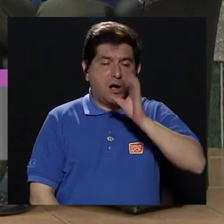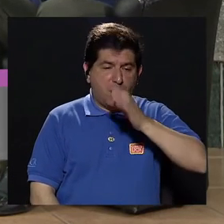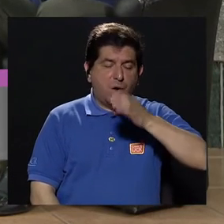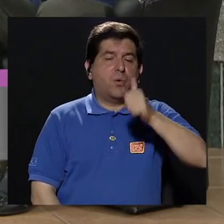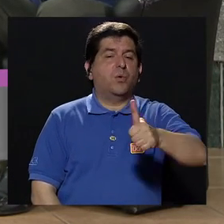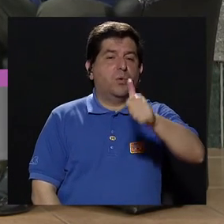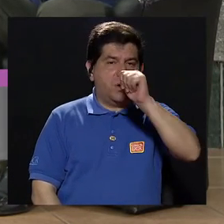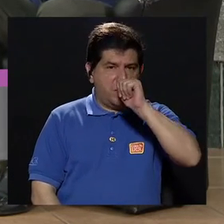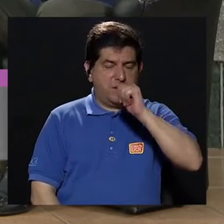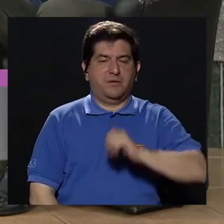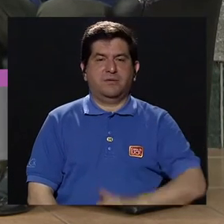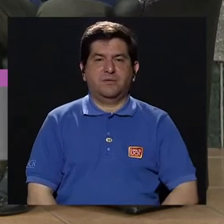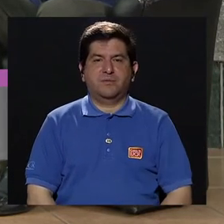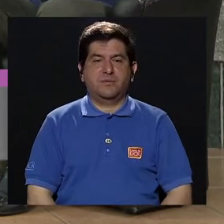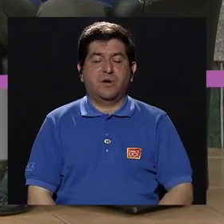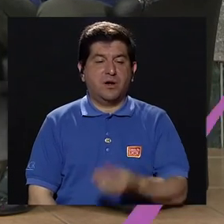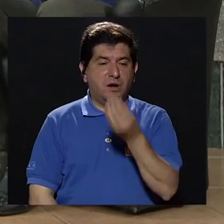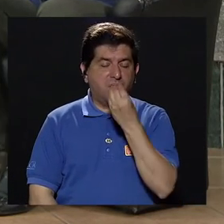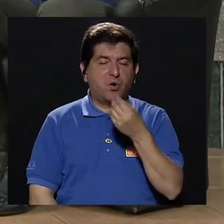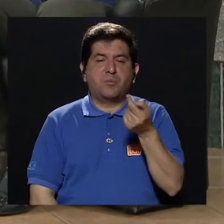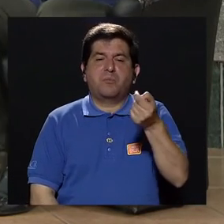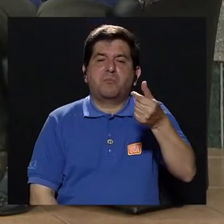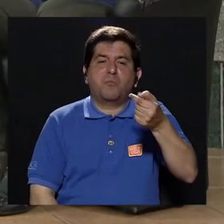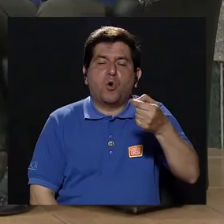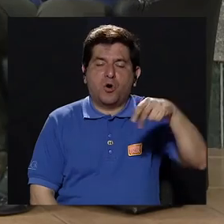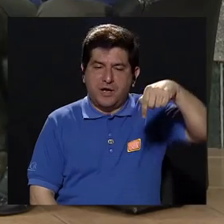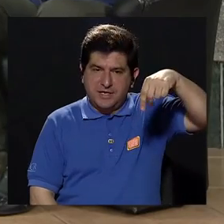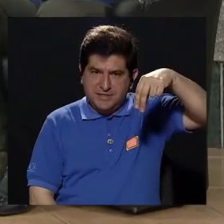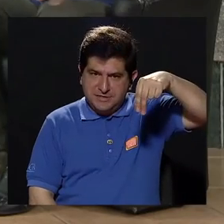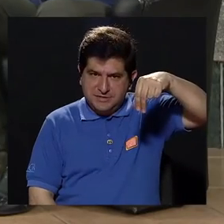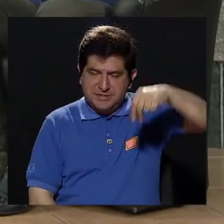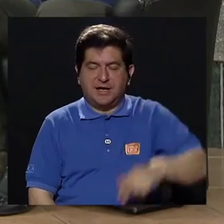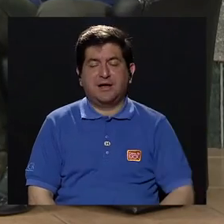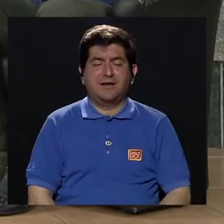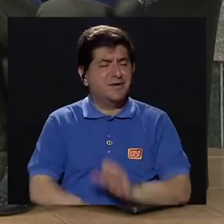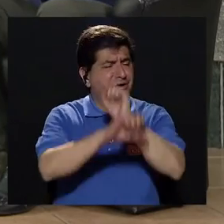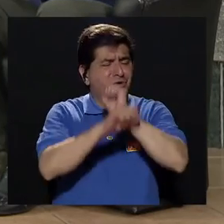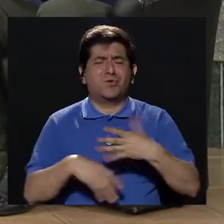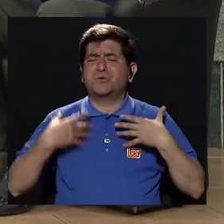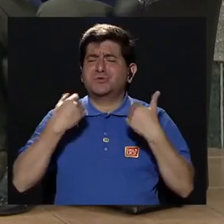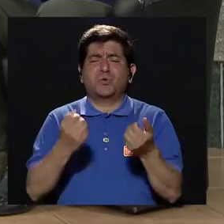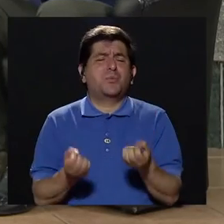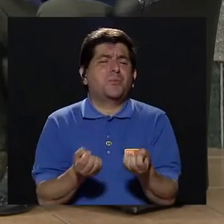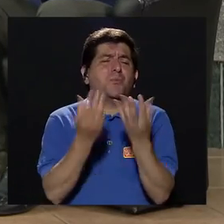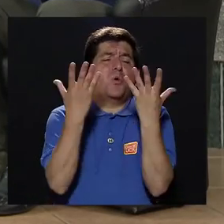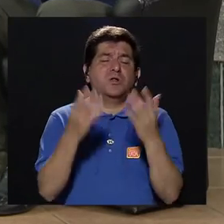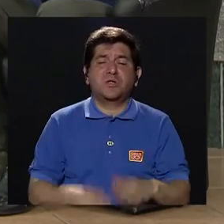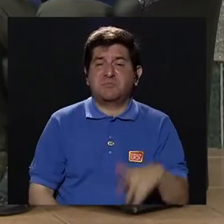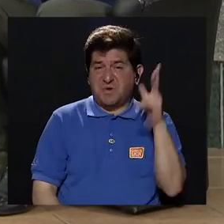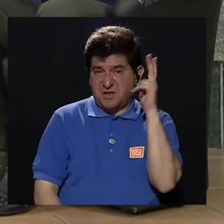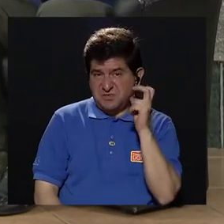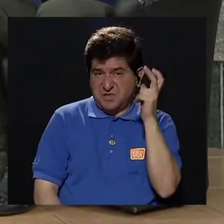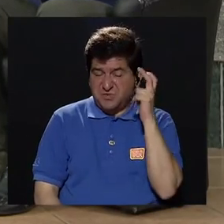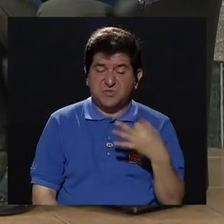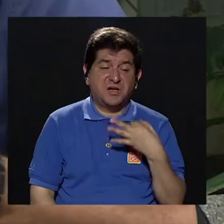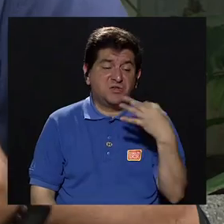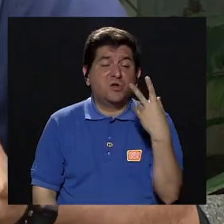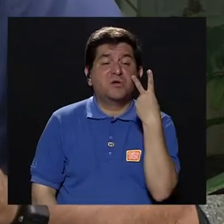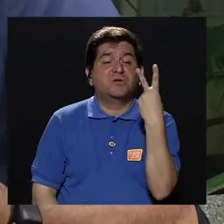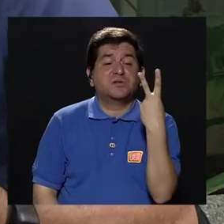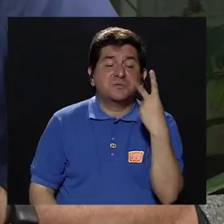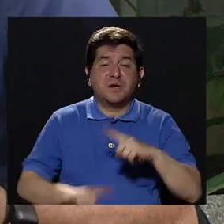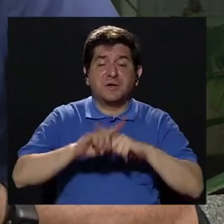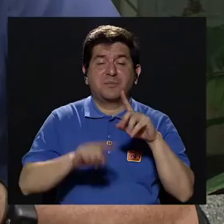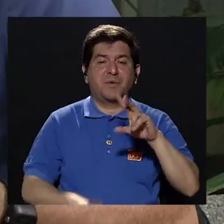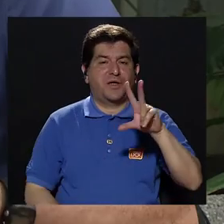tomando bastante agua, comiendo poca sal, hábitos de vida saludables, son muchísimos que todos los oímos, todos los días